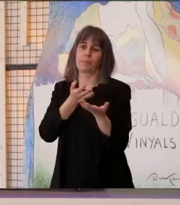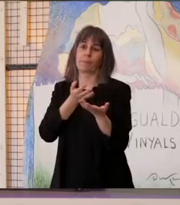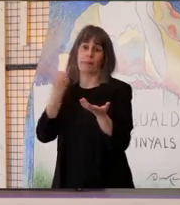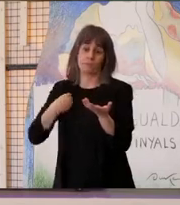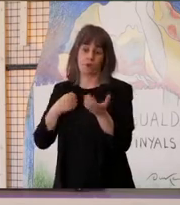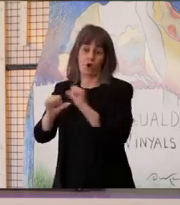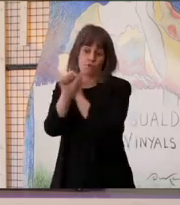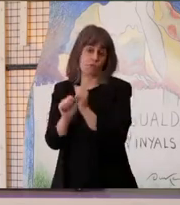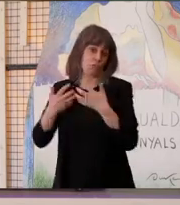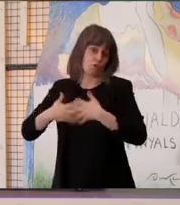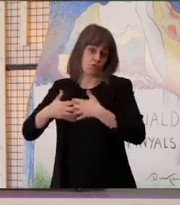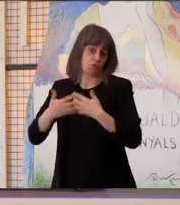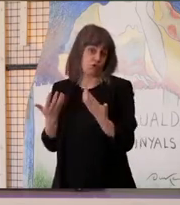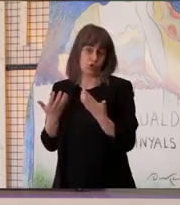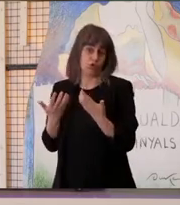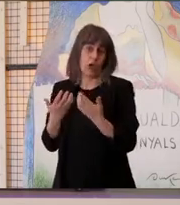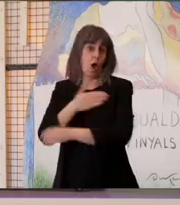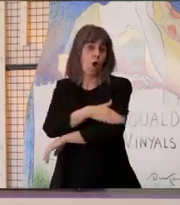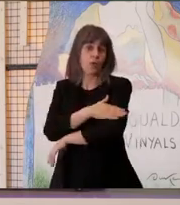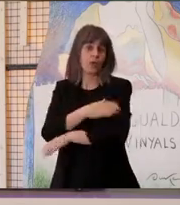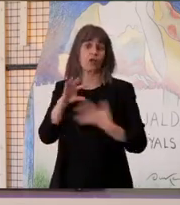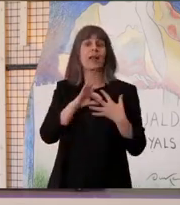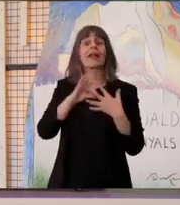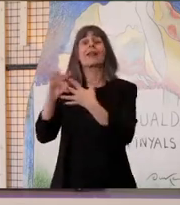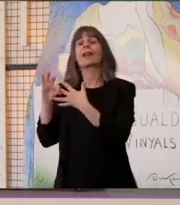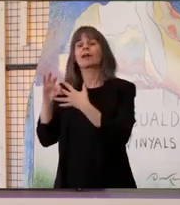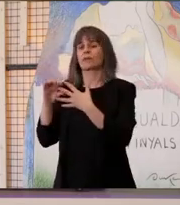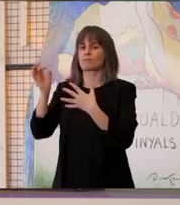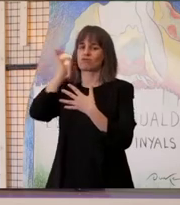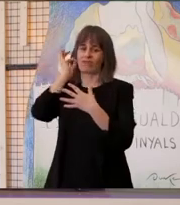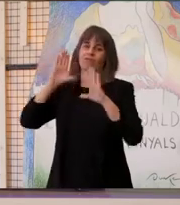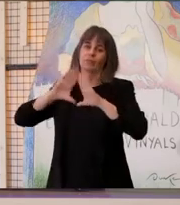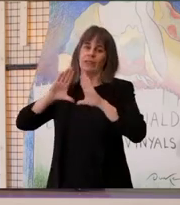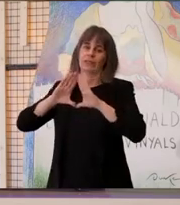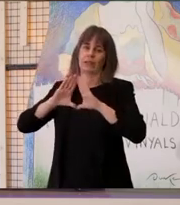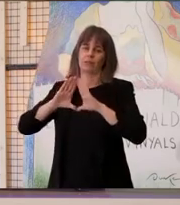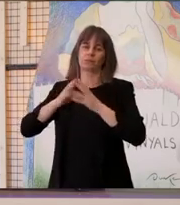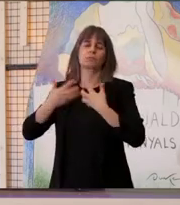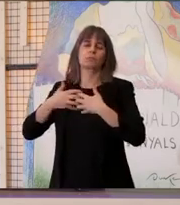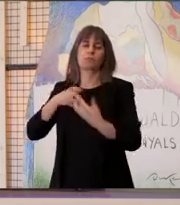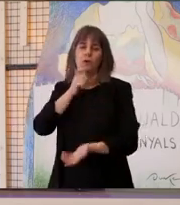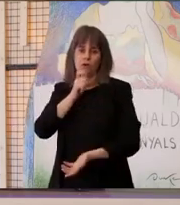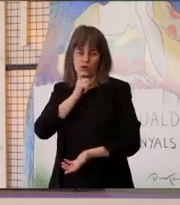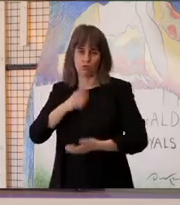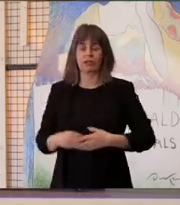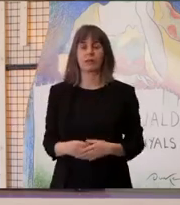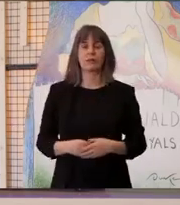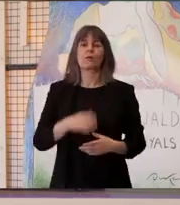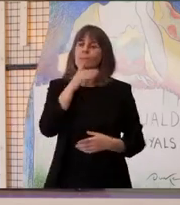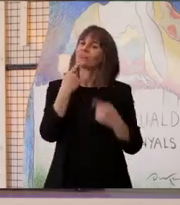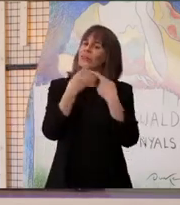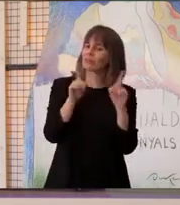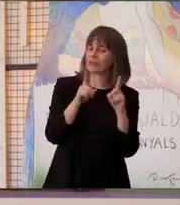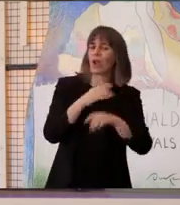funcionamos los gobiernos liderados por mujeres feministas porque no es lo mismo gobiernos